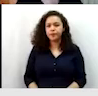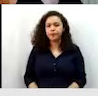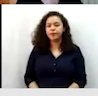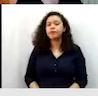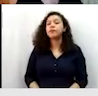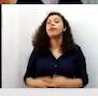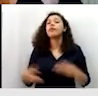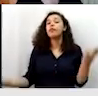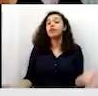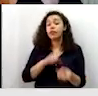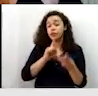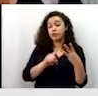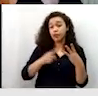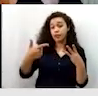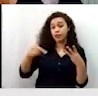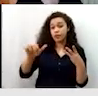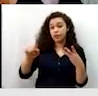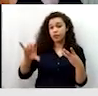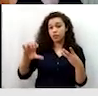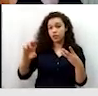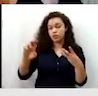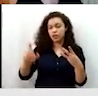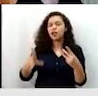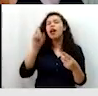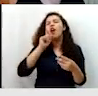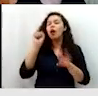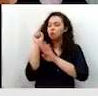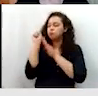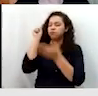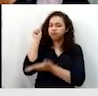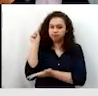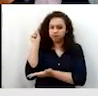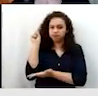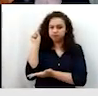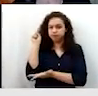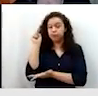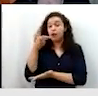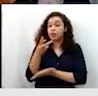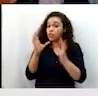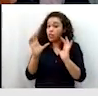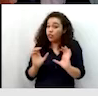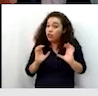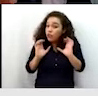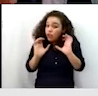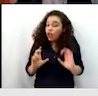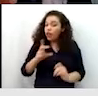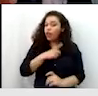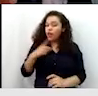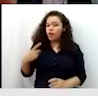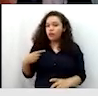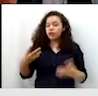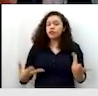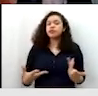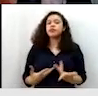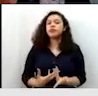tipo de gestacional, pues prácticamente es en mujeres embarazadas. Hay que tener mucho cuidado porque aquí puede